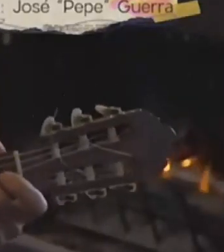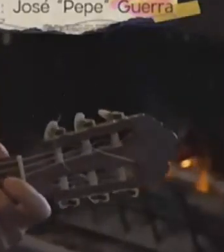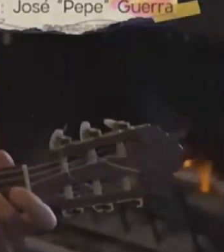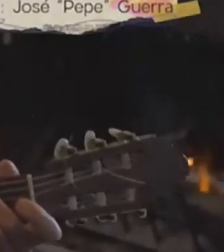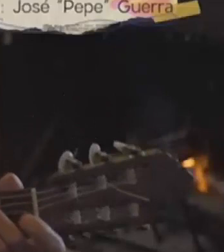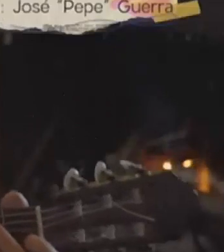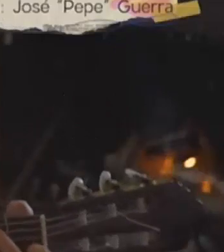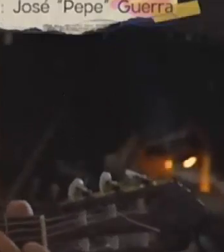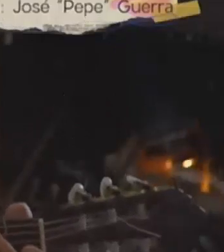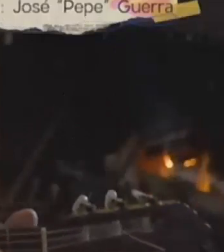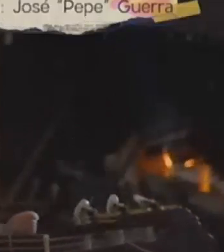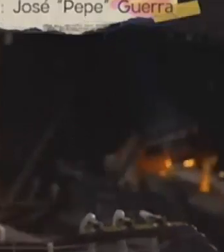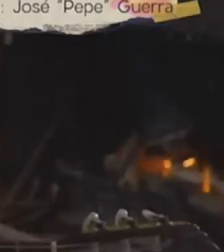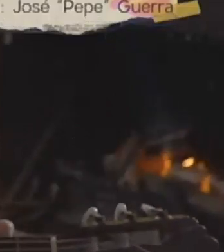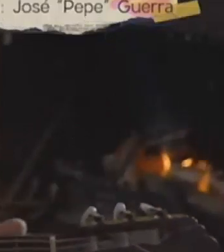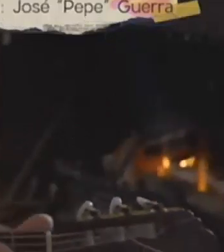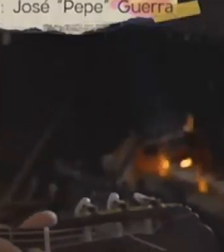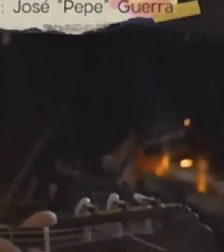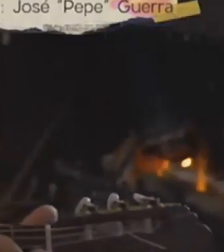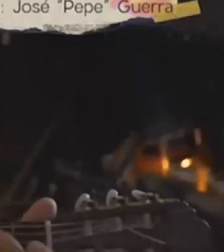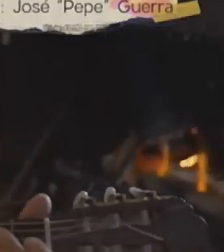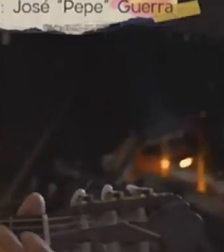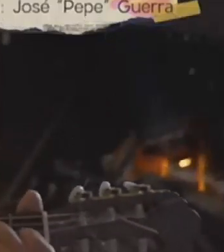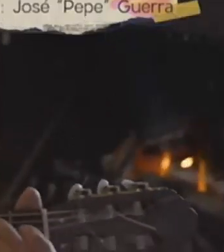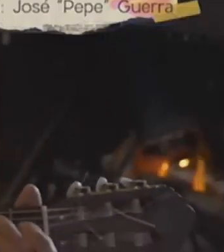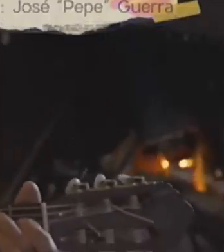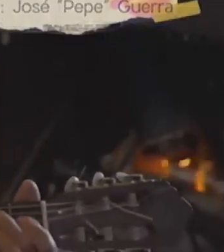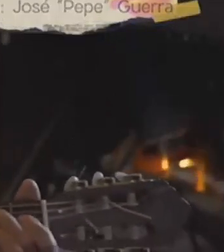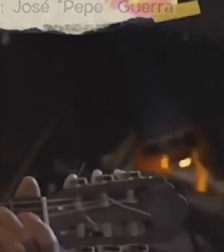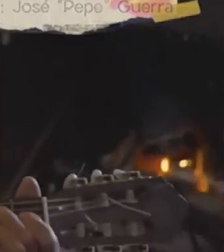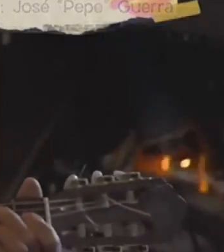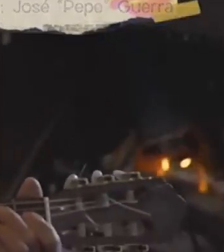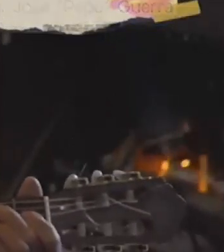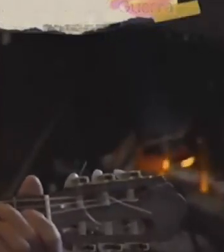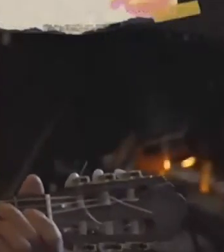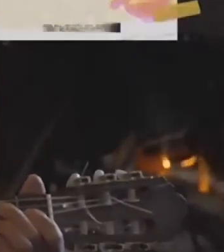y porque siempre nos puede